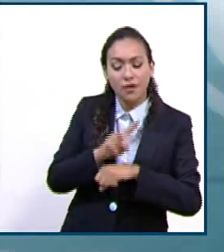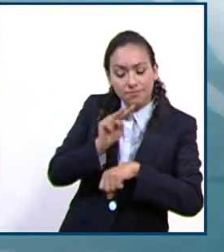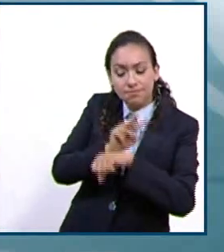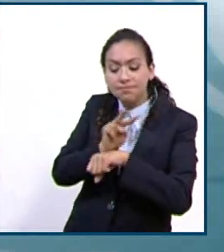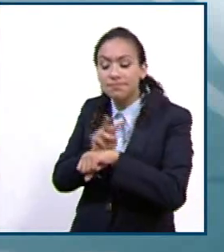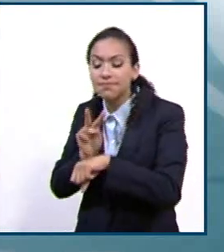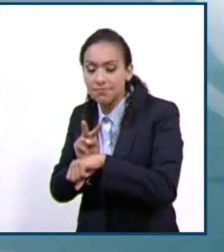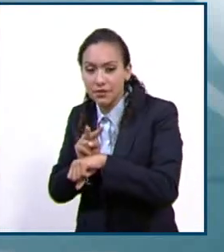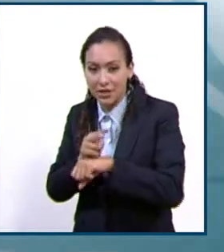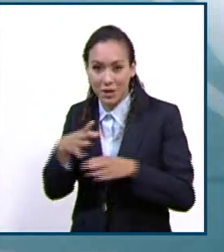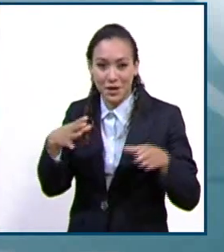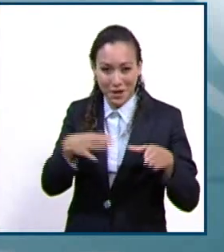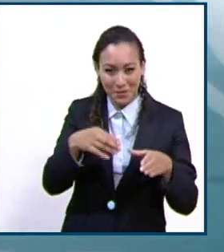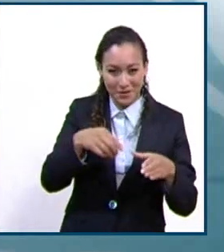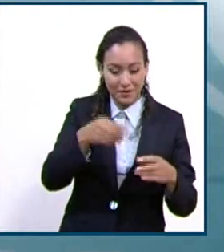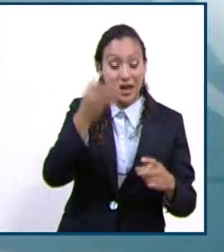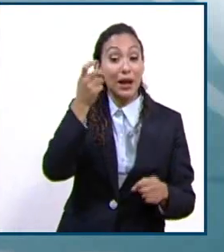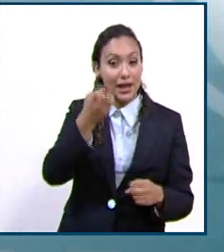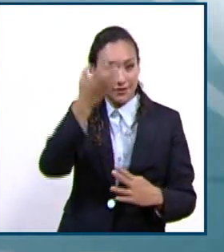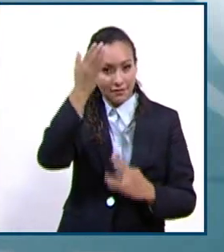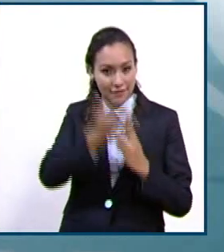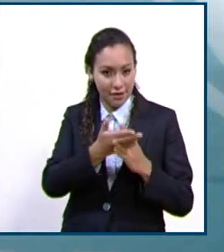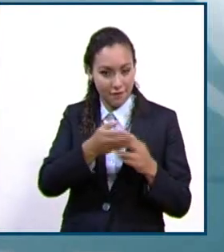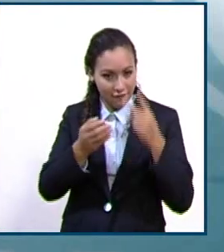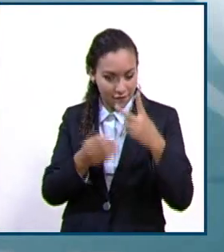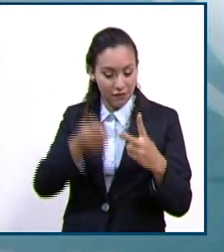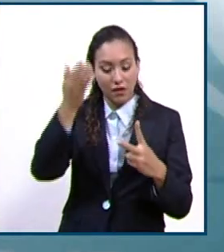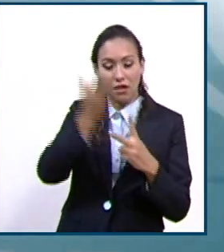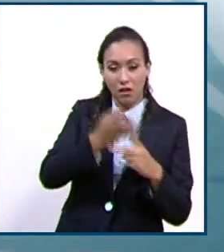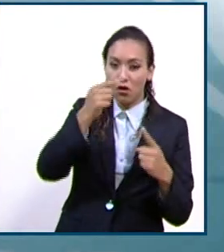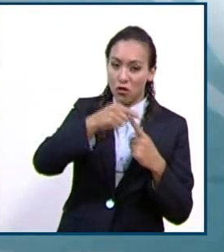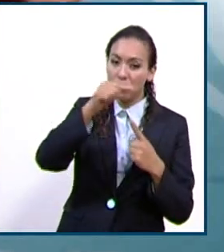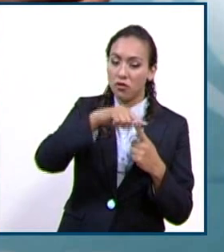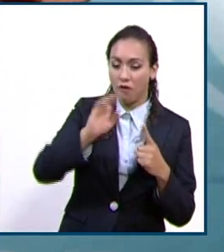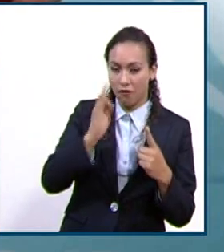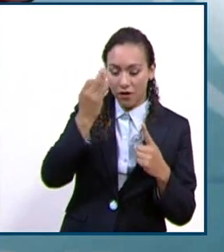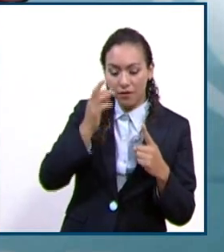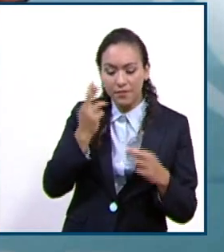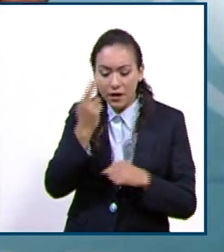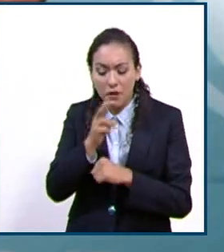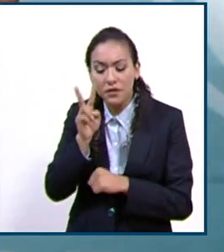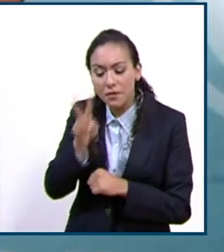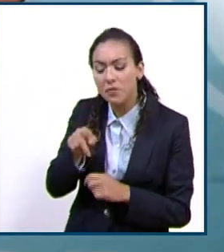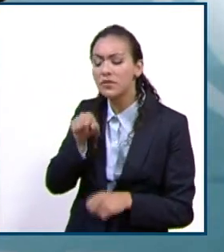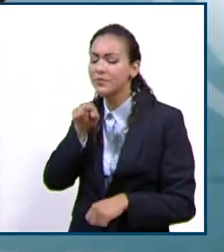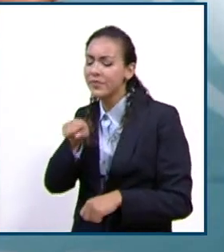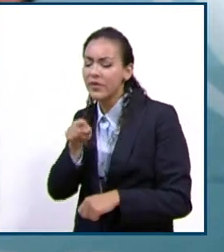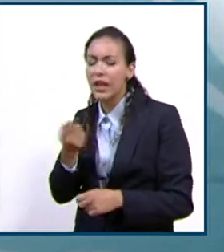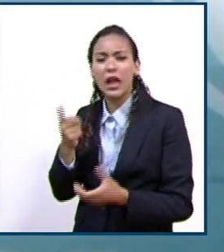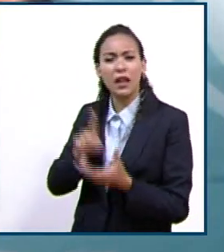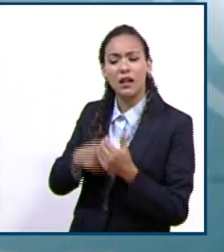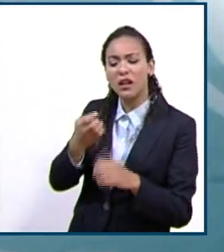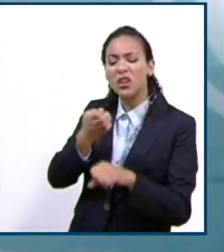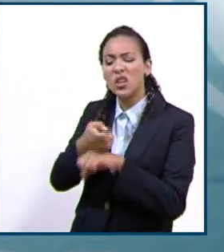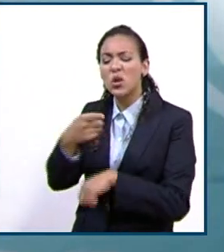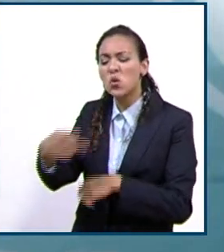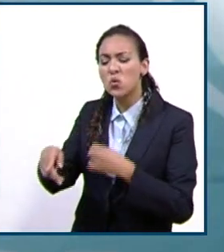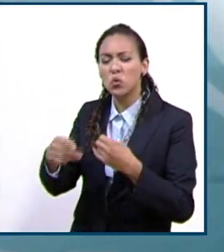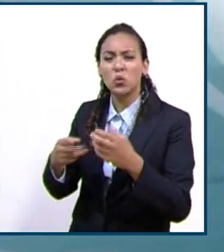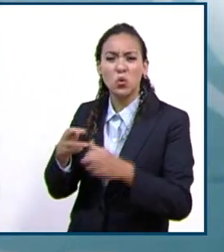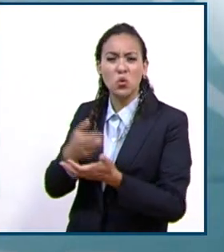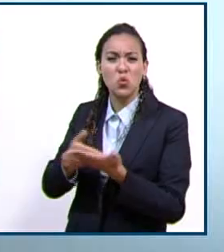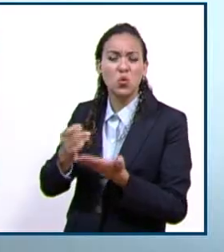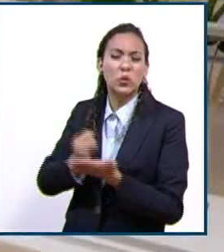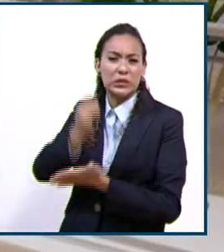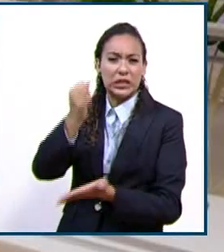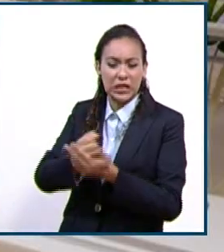ser la vida, el patrimonio, la integridad de una persona, de un estado cualquiera de la República